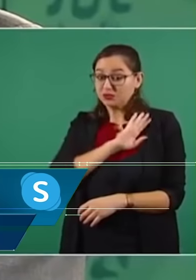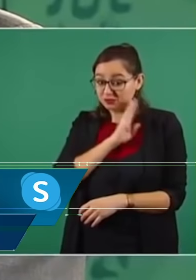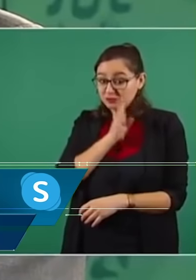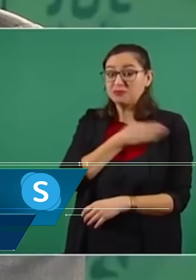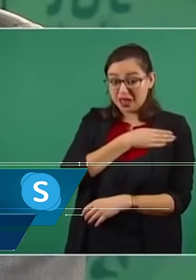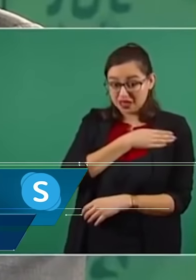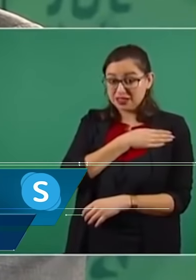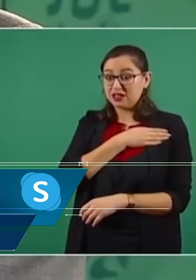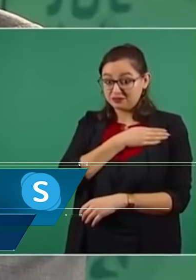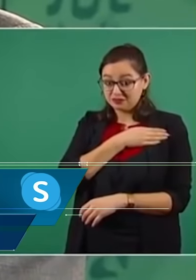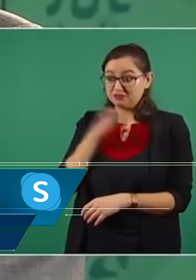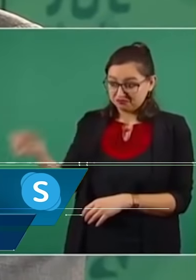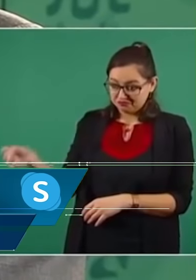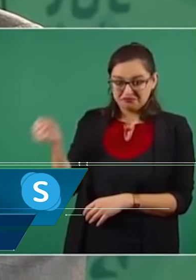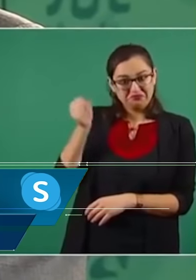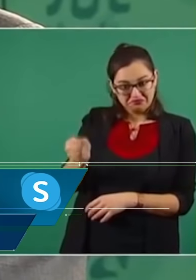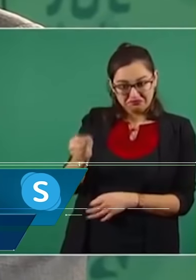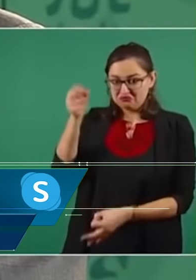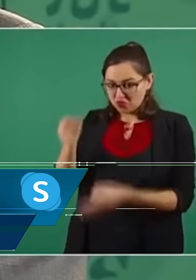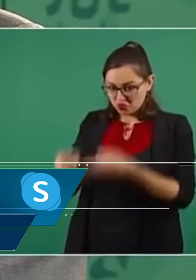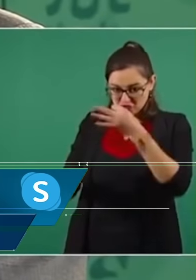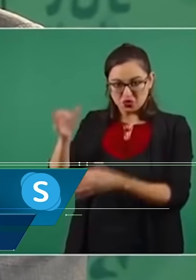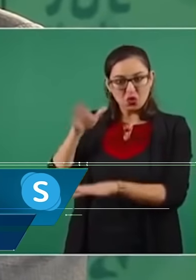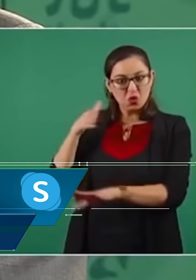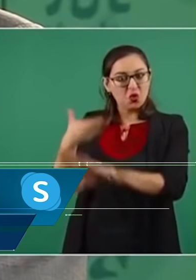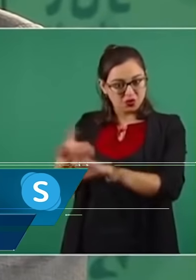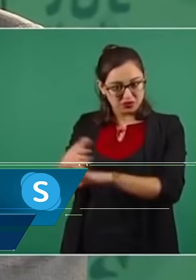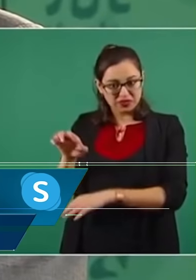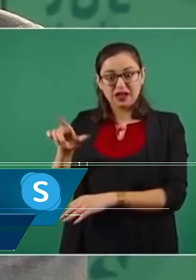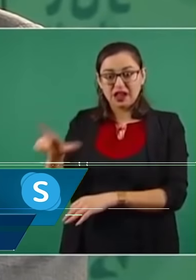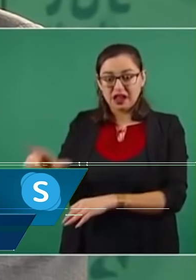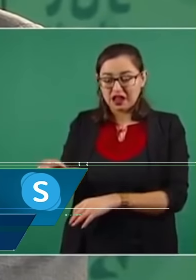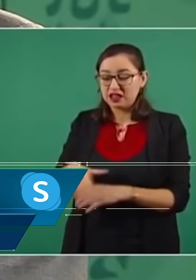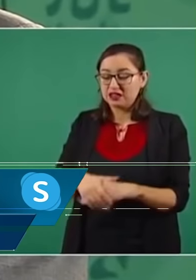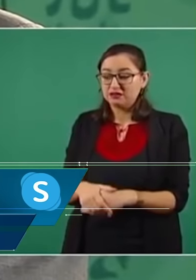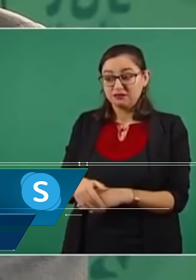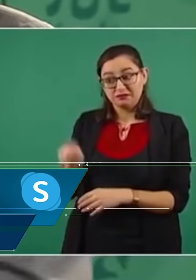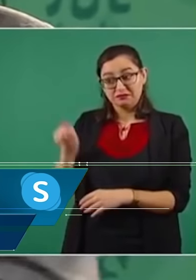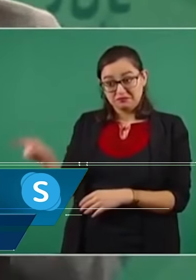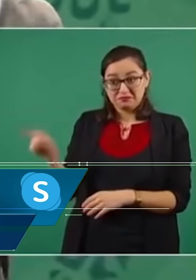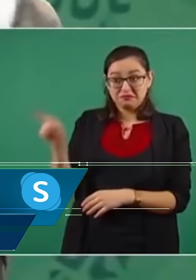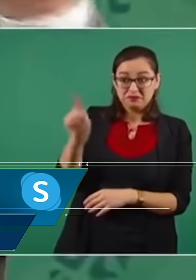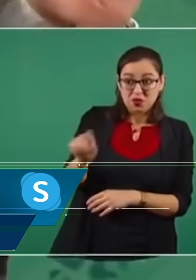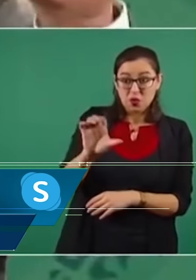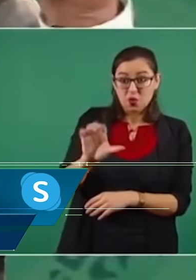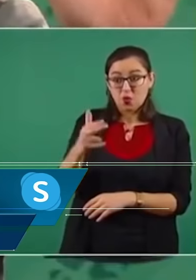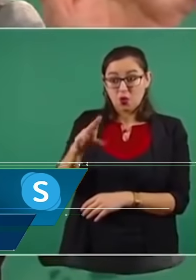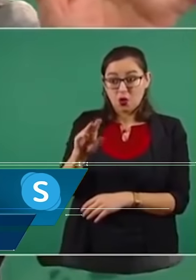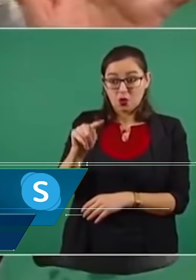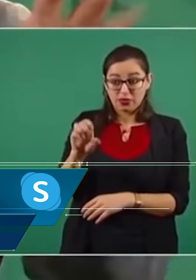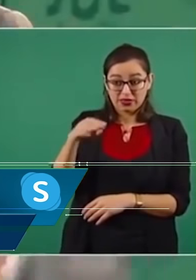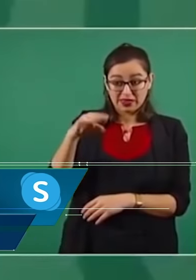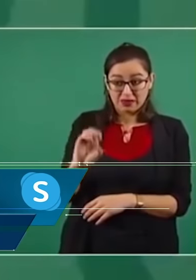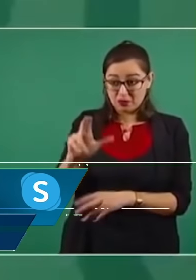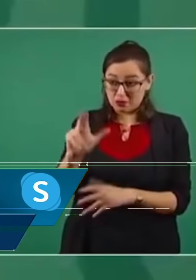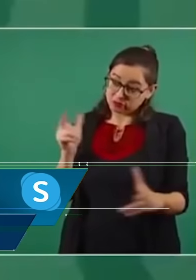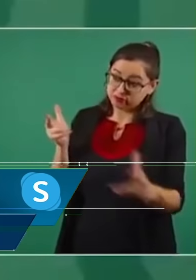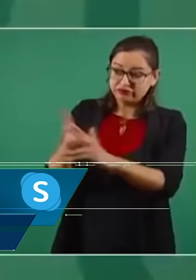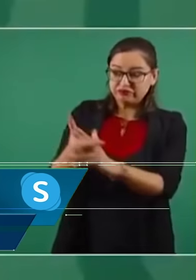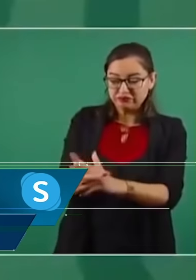autodefensas que surgió para hacer frente al Cártel Jalisco Nueva Generación y tiene presencia en los estados